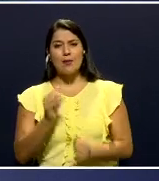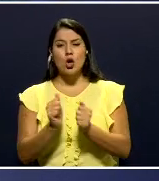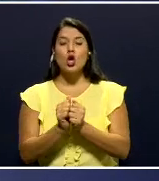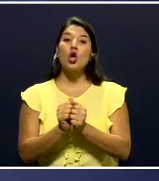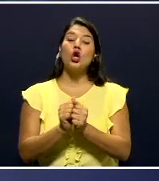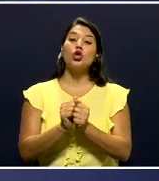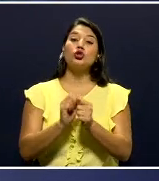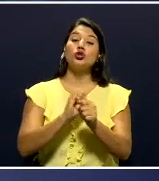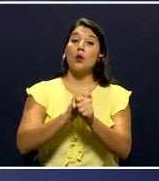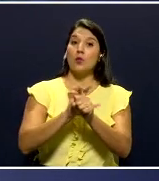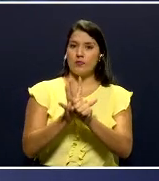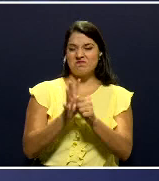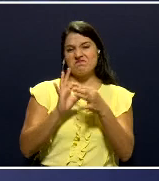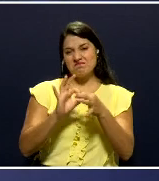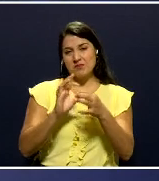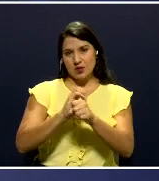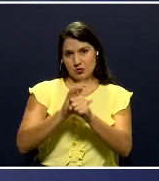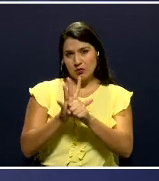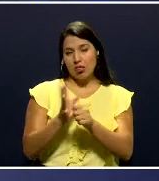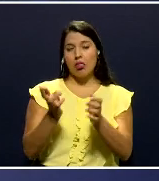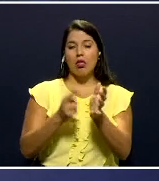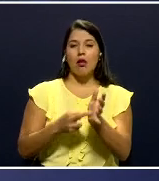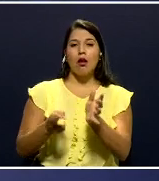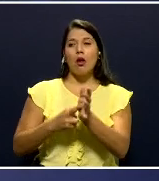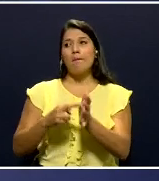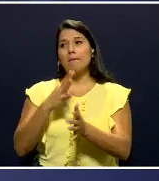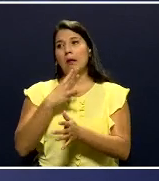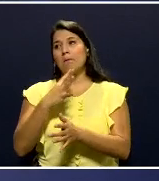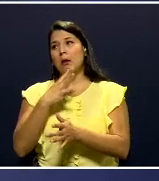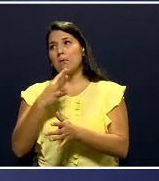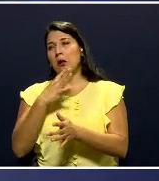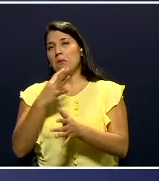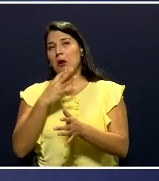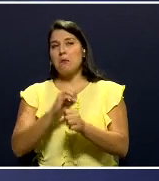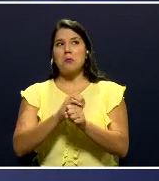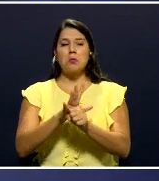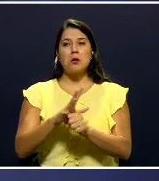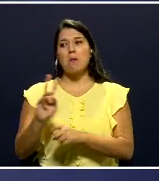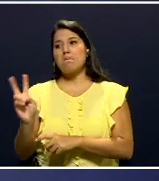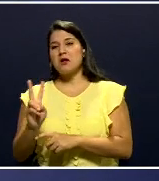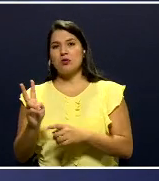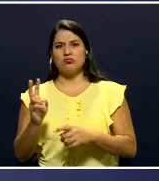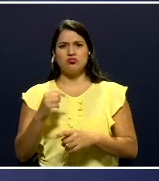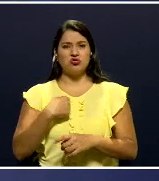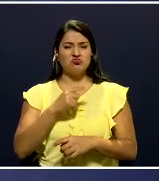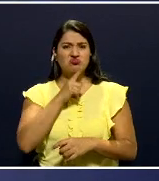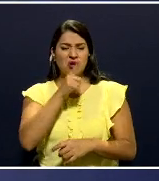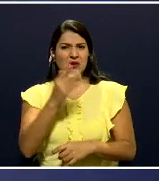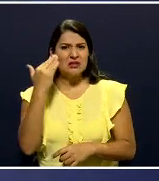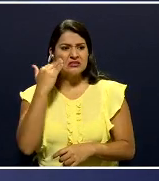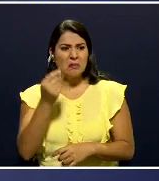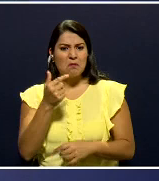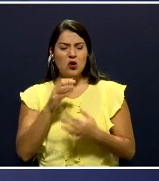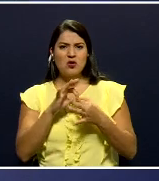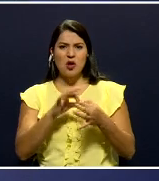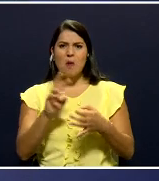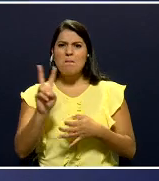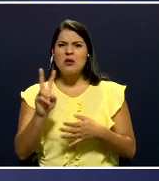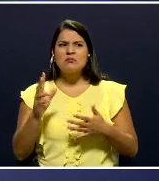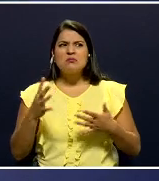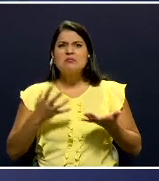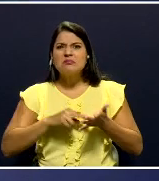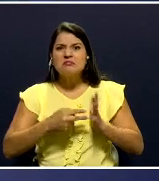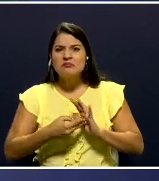cada rato y hablamos de virus y yo sinceramente sé muy poco de los virus. ¿Qué son los